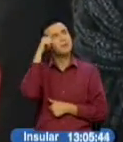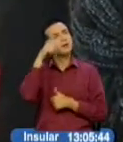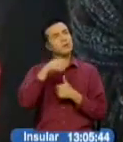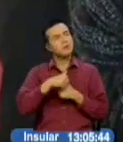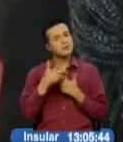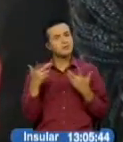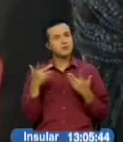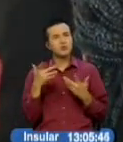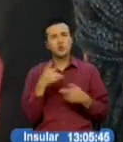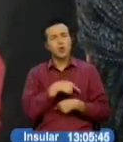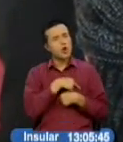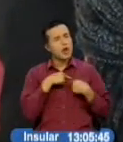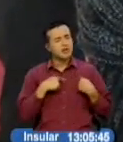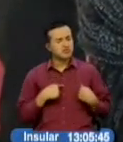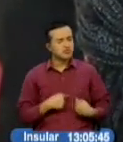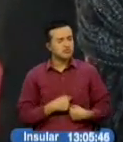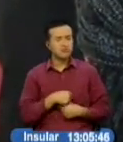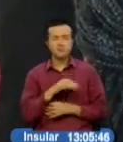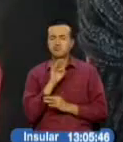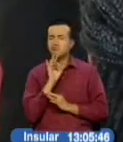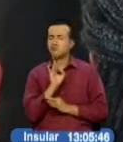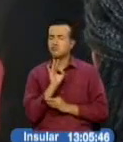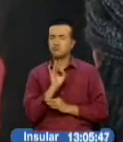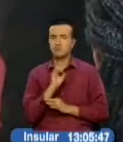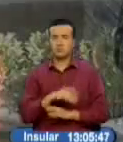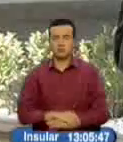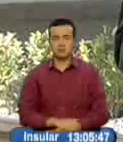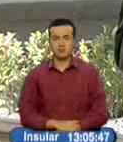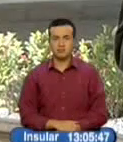Sean puros de corazón.